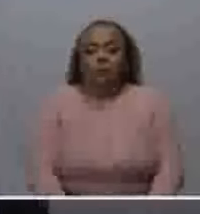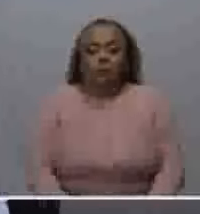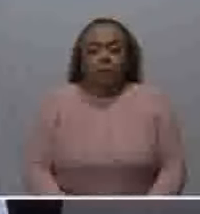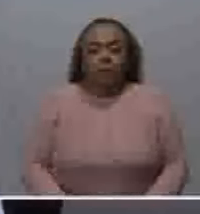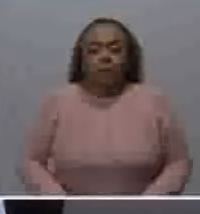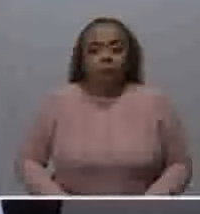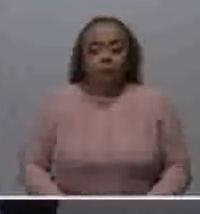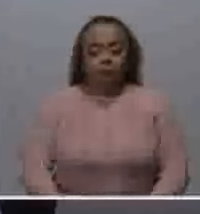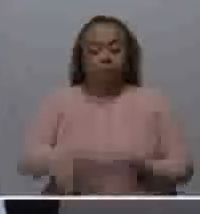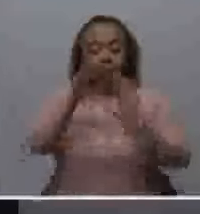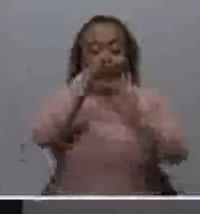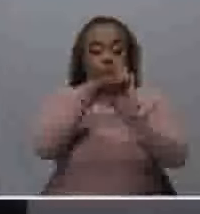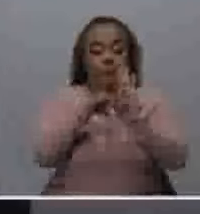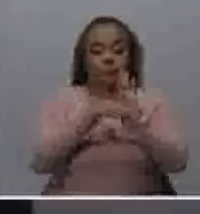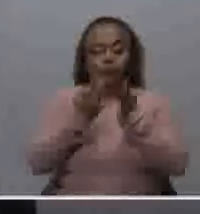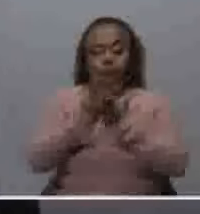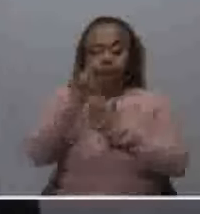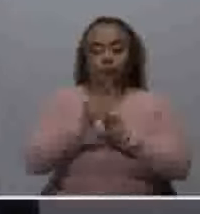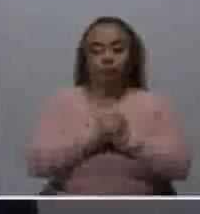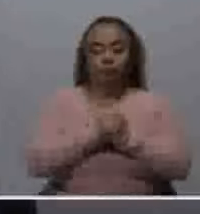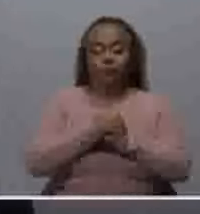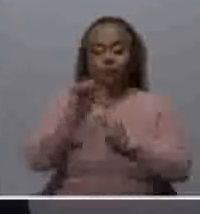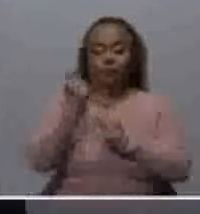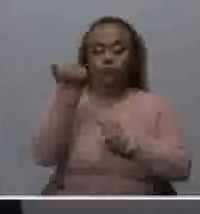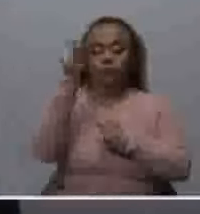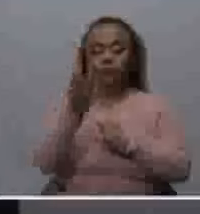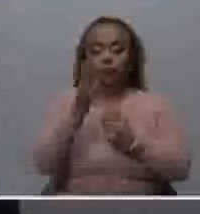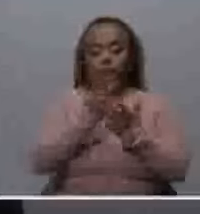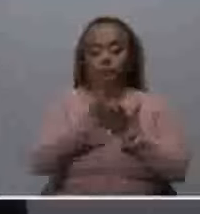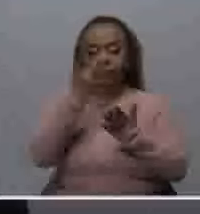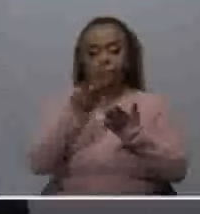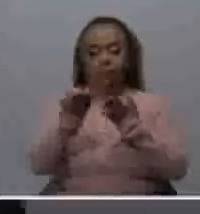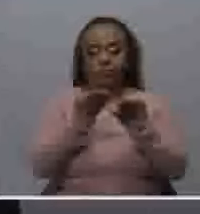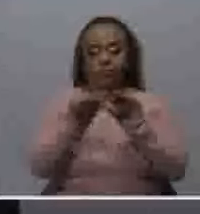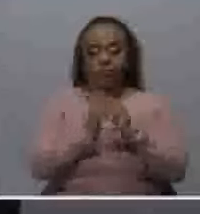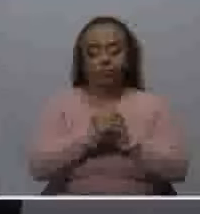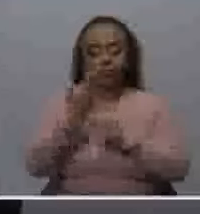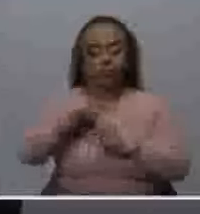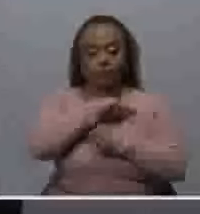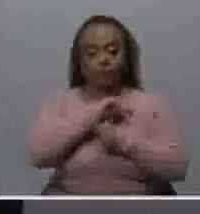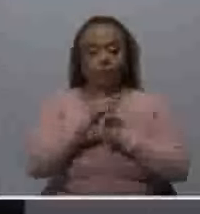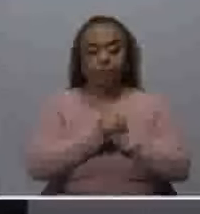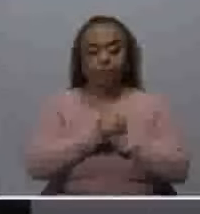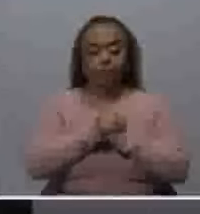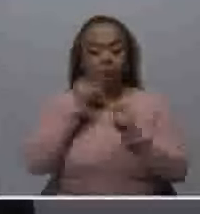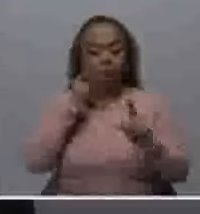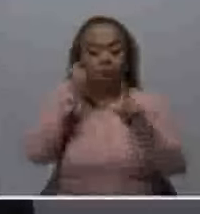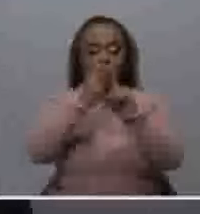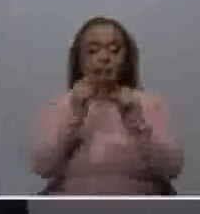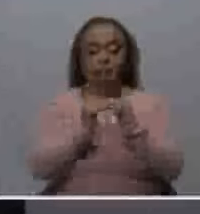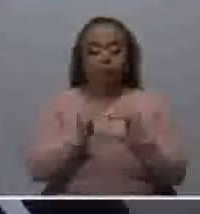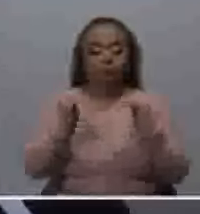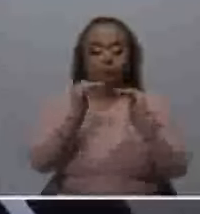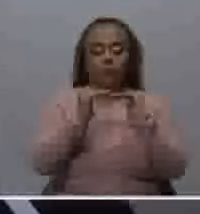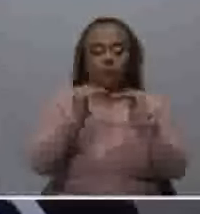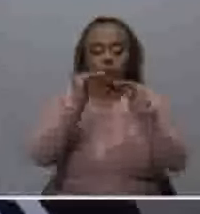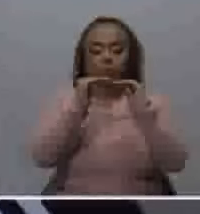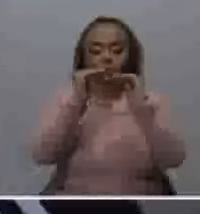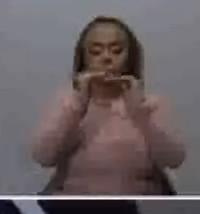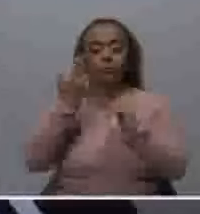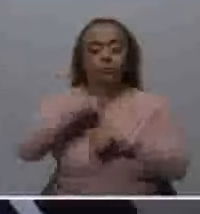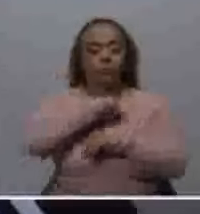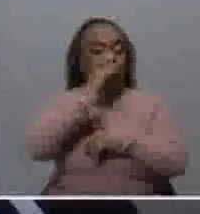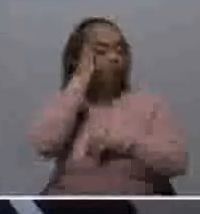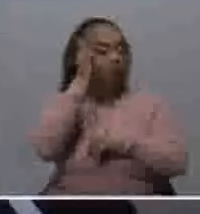ranking de valores, somos la 15ª en valores de mercado, nosotros pretendemos estar más arriba. Sabemos y